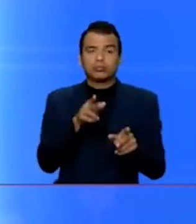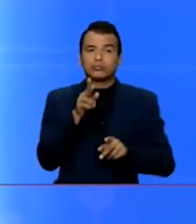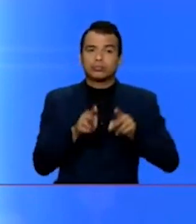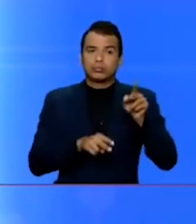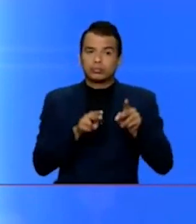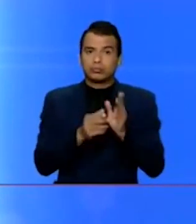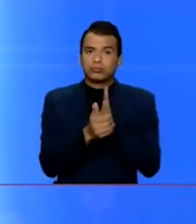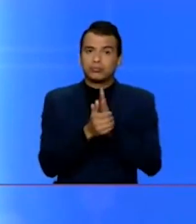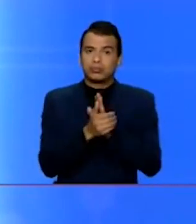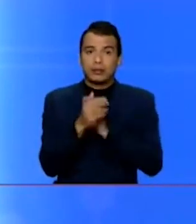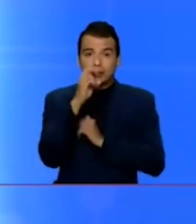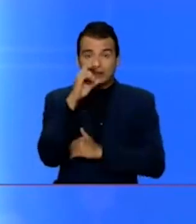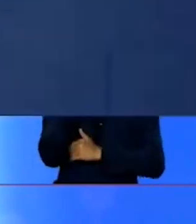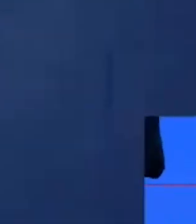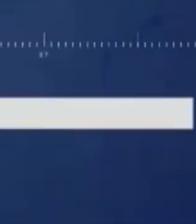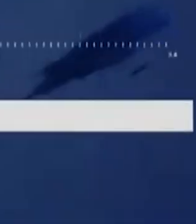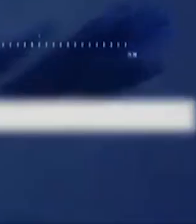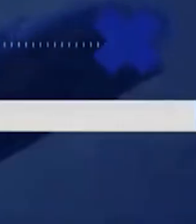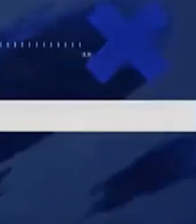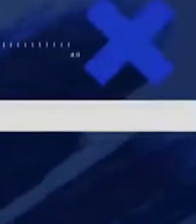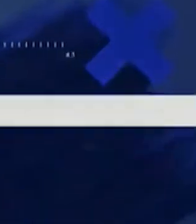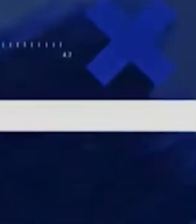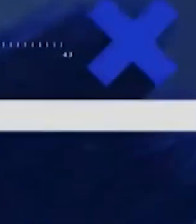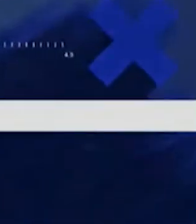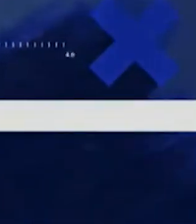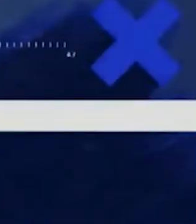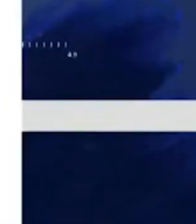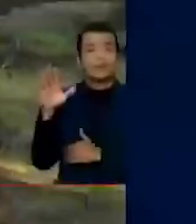deportistas del país.